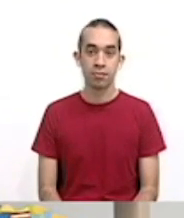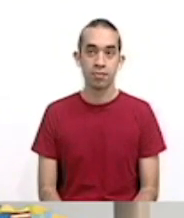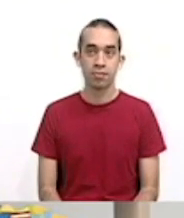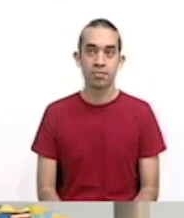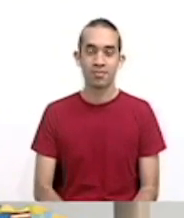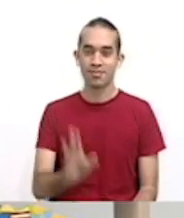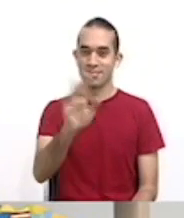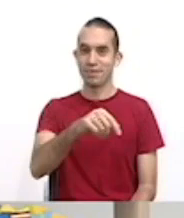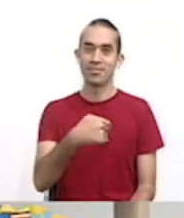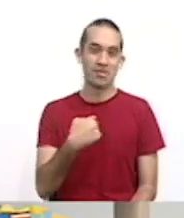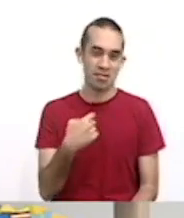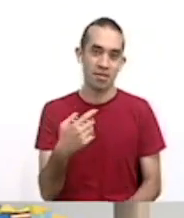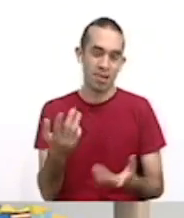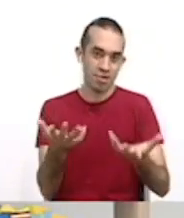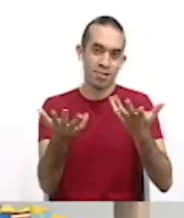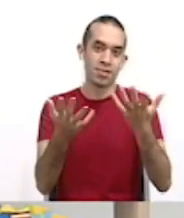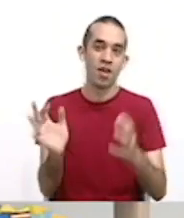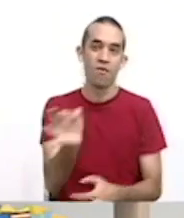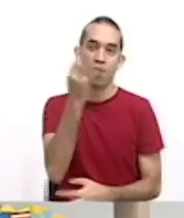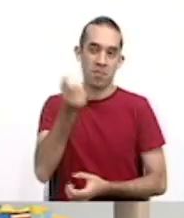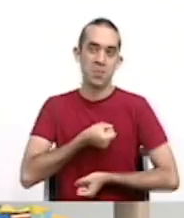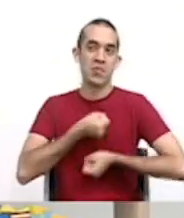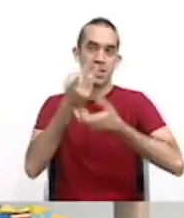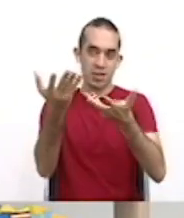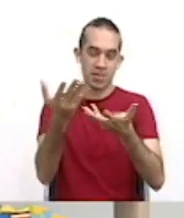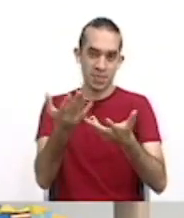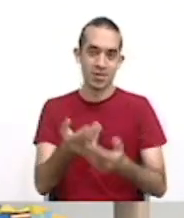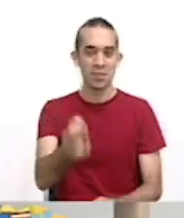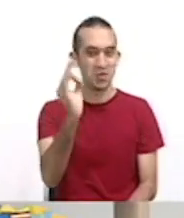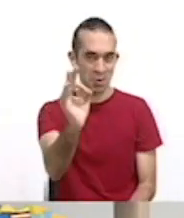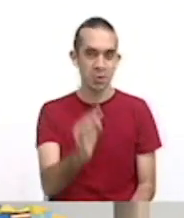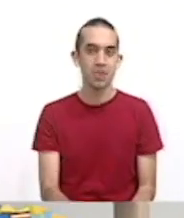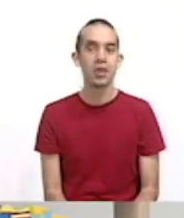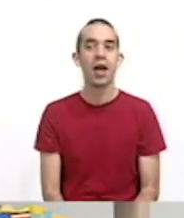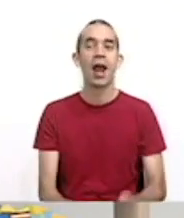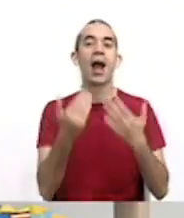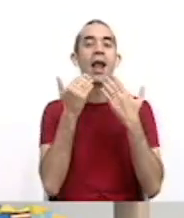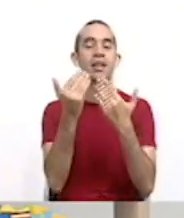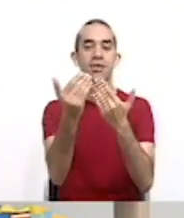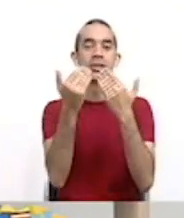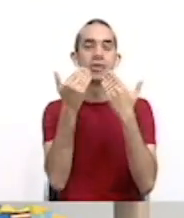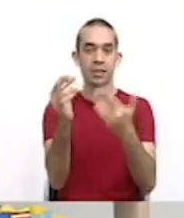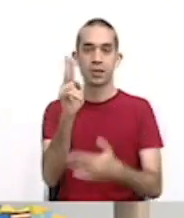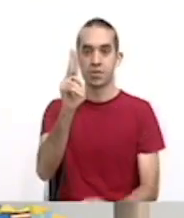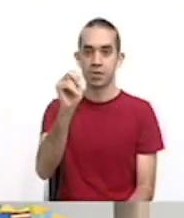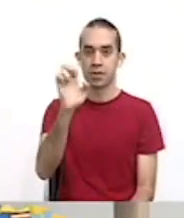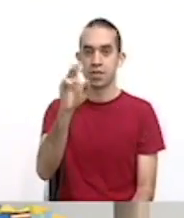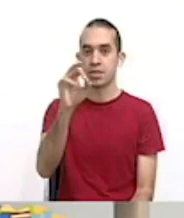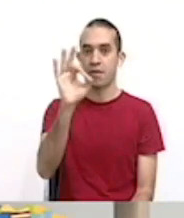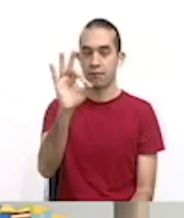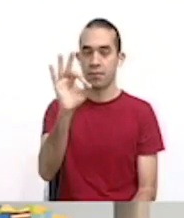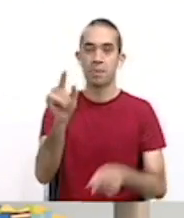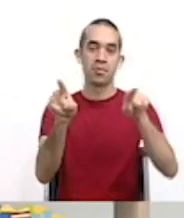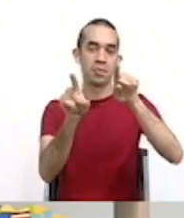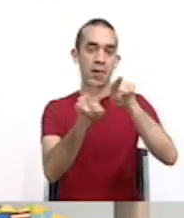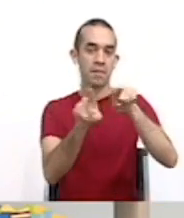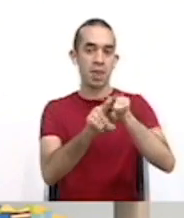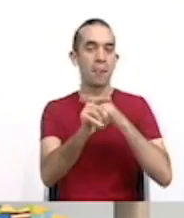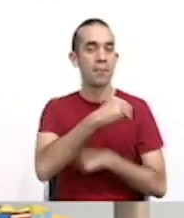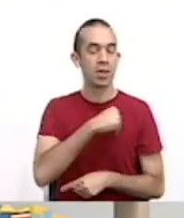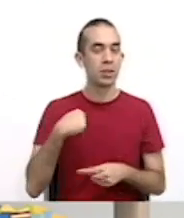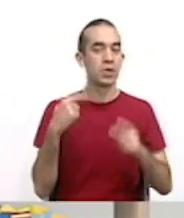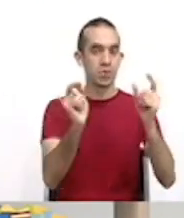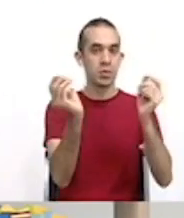No, no, no, es que, claro, es una forma de expresión. Muy bien, gracias entonces a la UNICEF y sobre todo al Ministerio de Educación Pública por